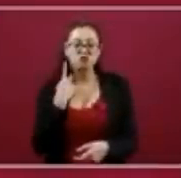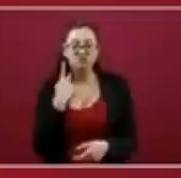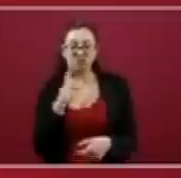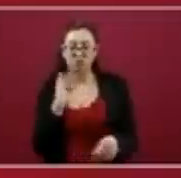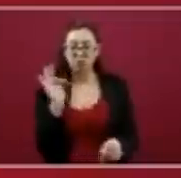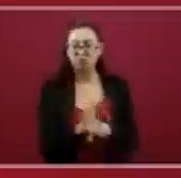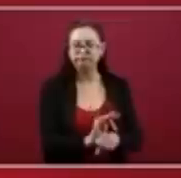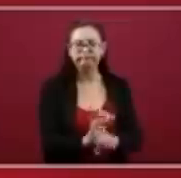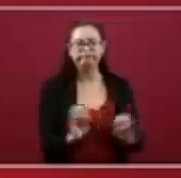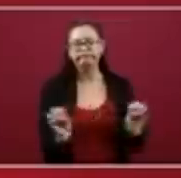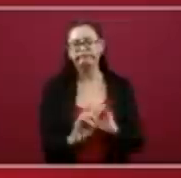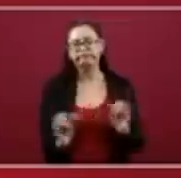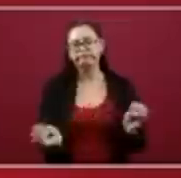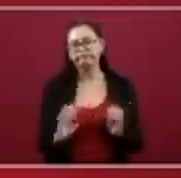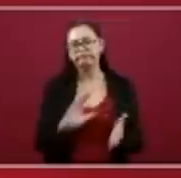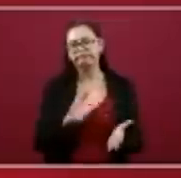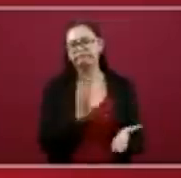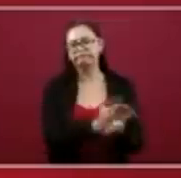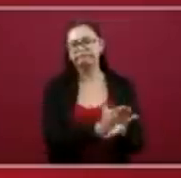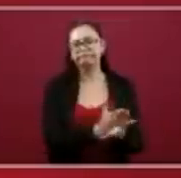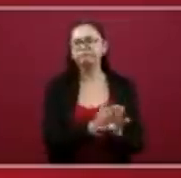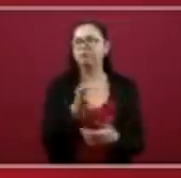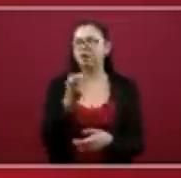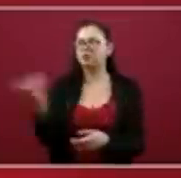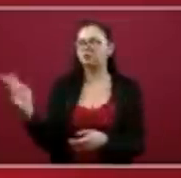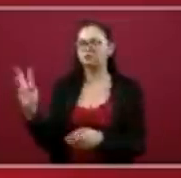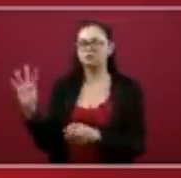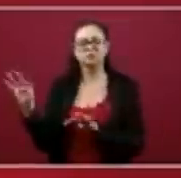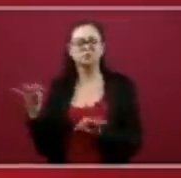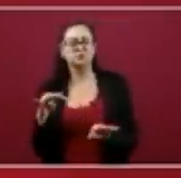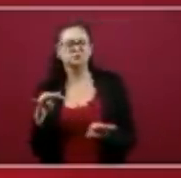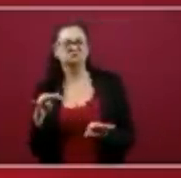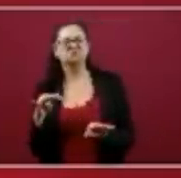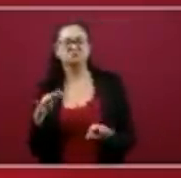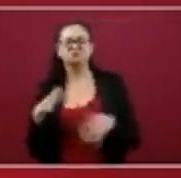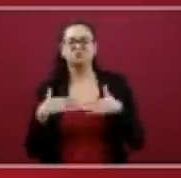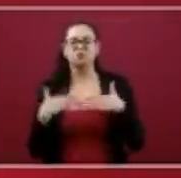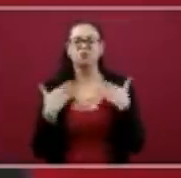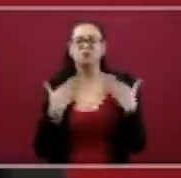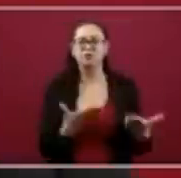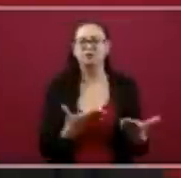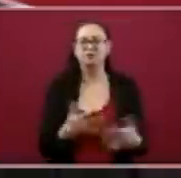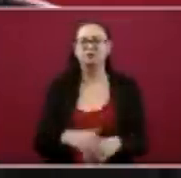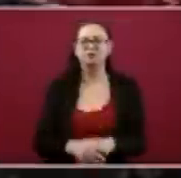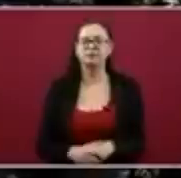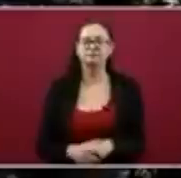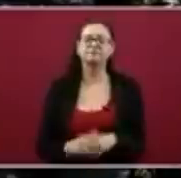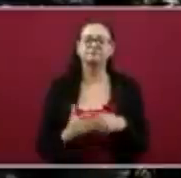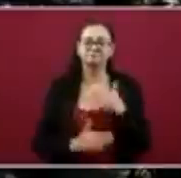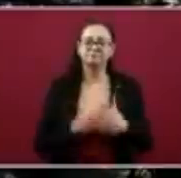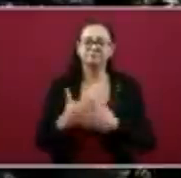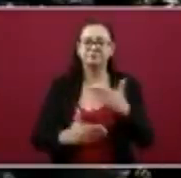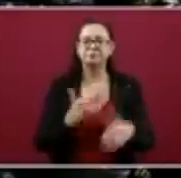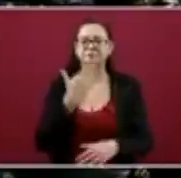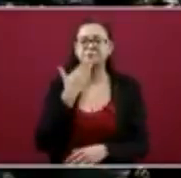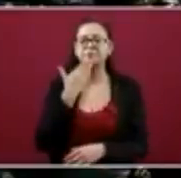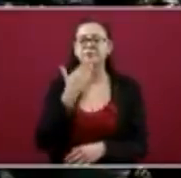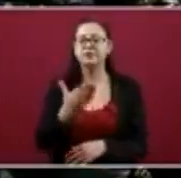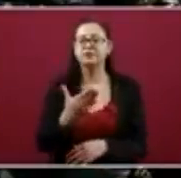todo eso les da mucha confianza, de modo que vamos muy bien. Lo